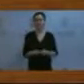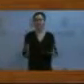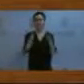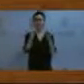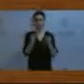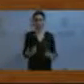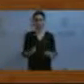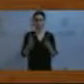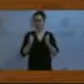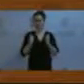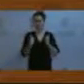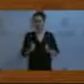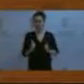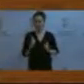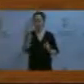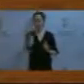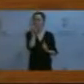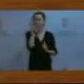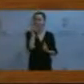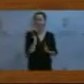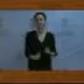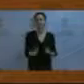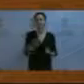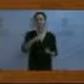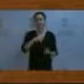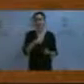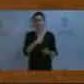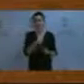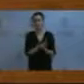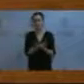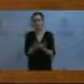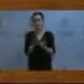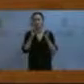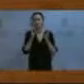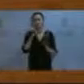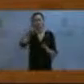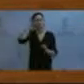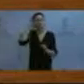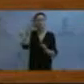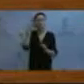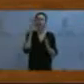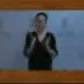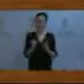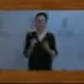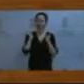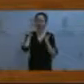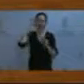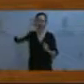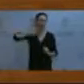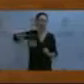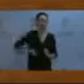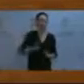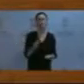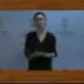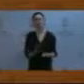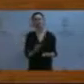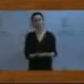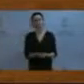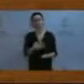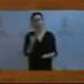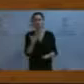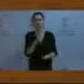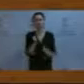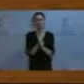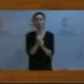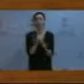contamos con unos colegios profesionales de abogados y procuradores de larga experiencia, que es contrastado que se puede trabajar